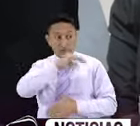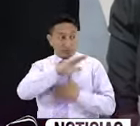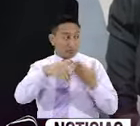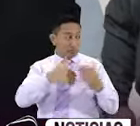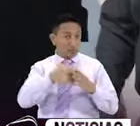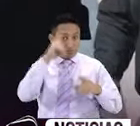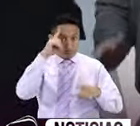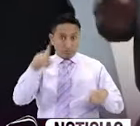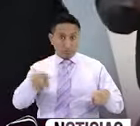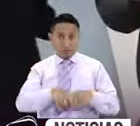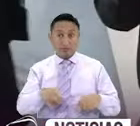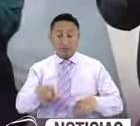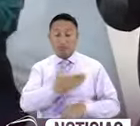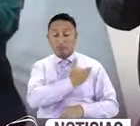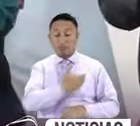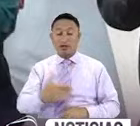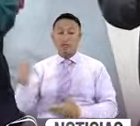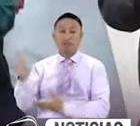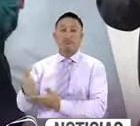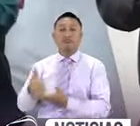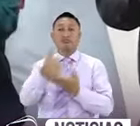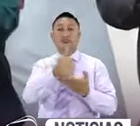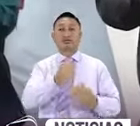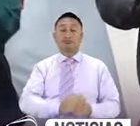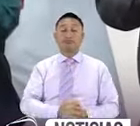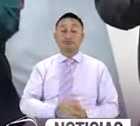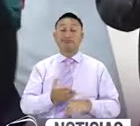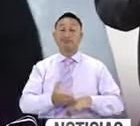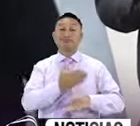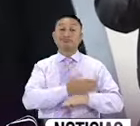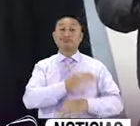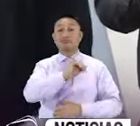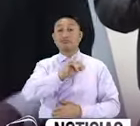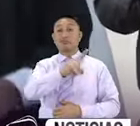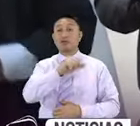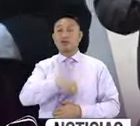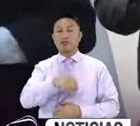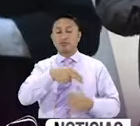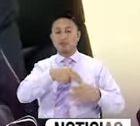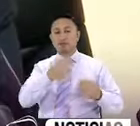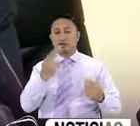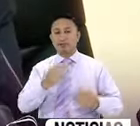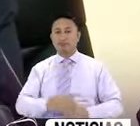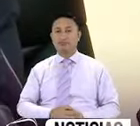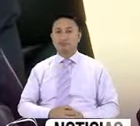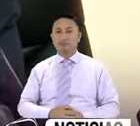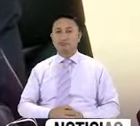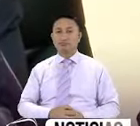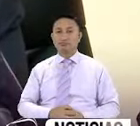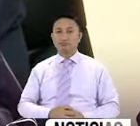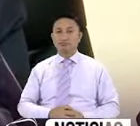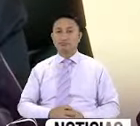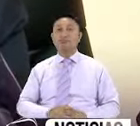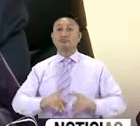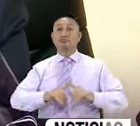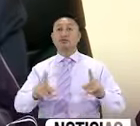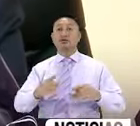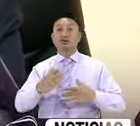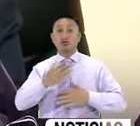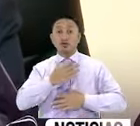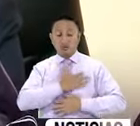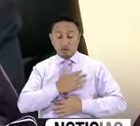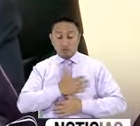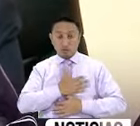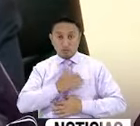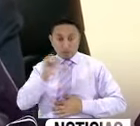en la presidencia, luego que Iván Saquicela prefirió dar un paso al costado. Sin embargo, de que a mí me asiste la